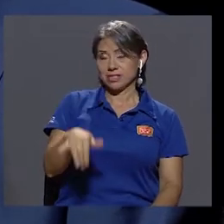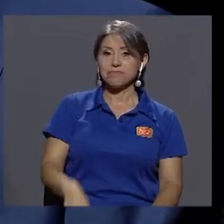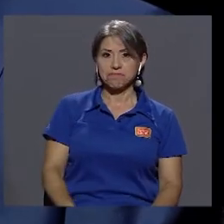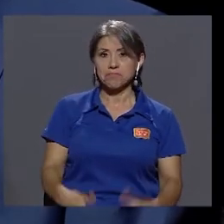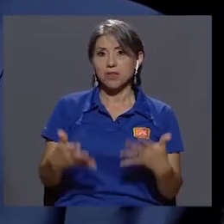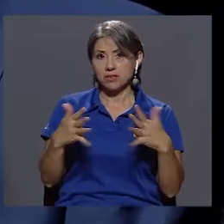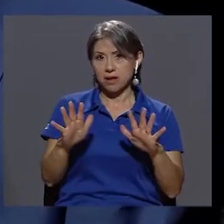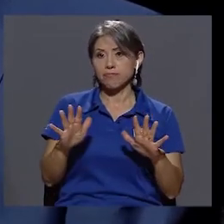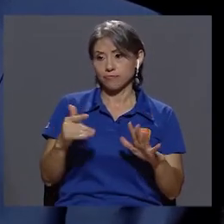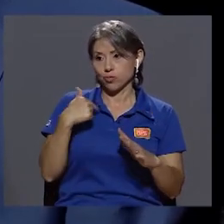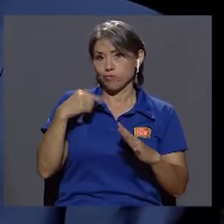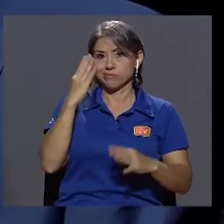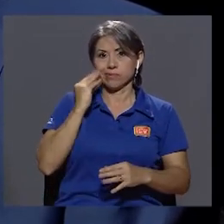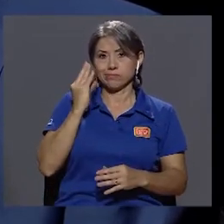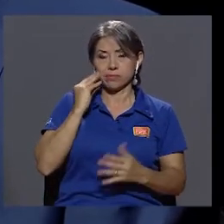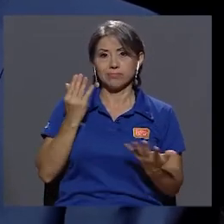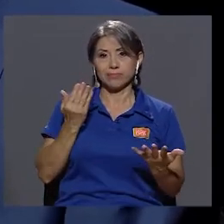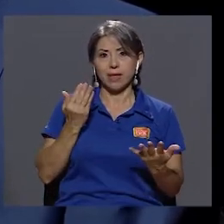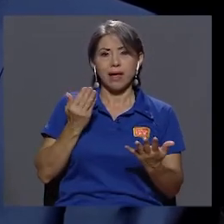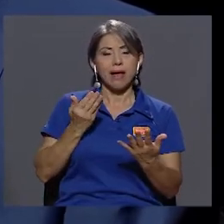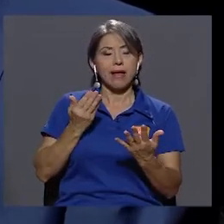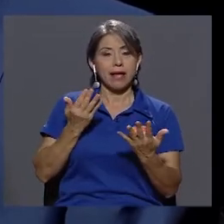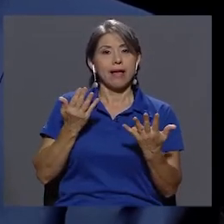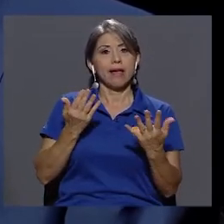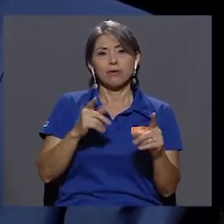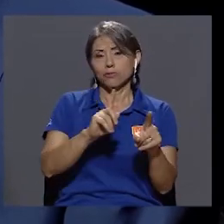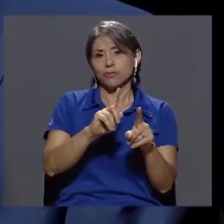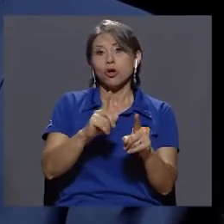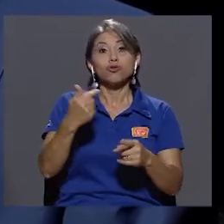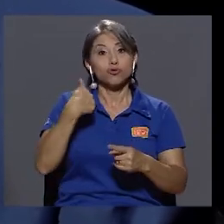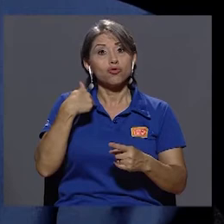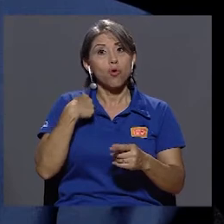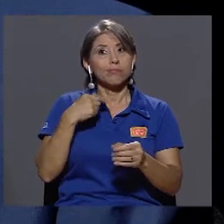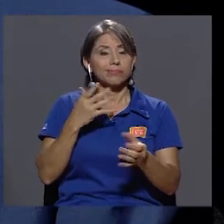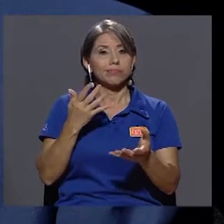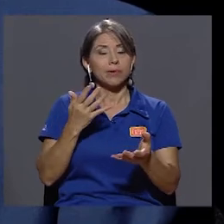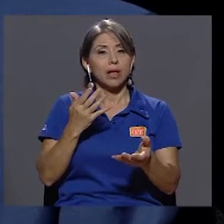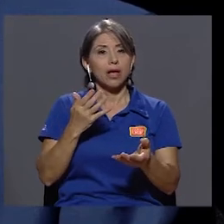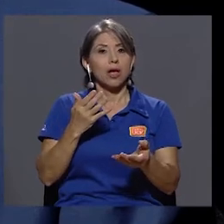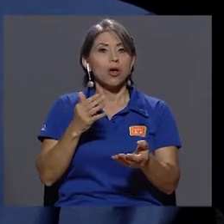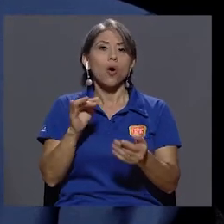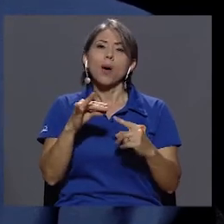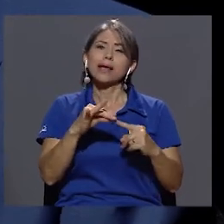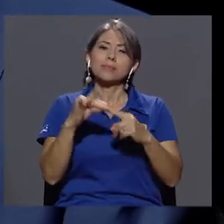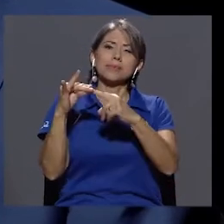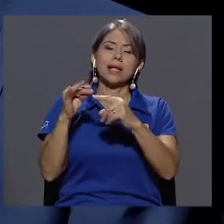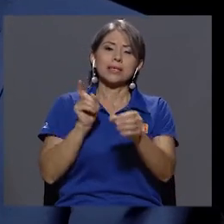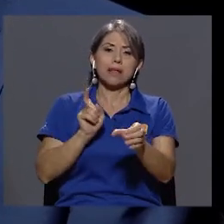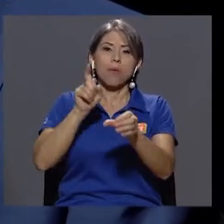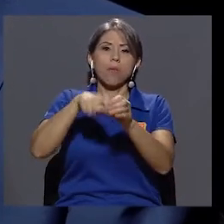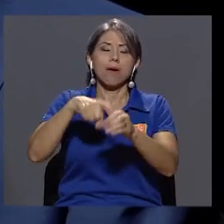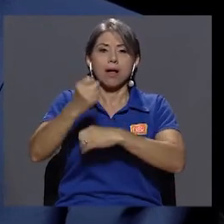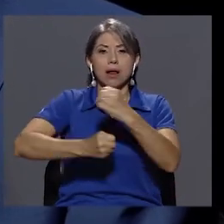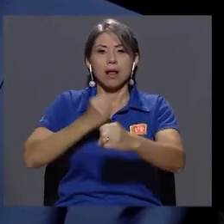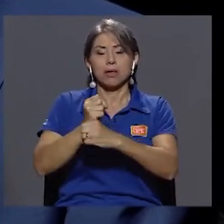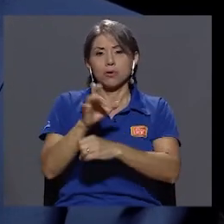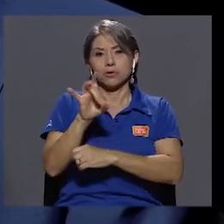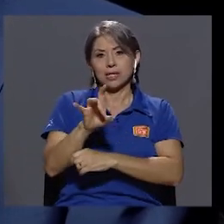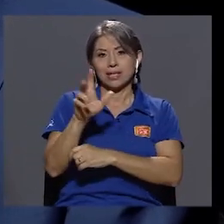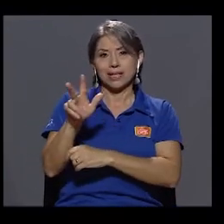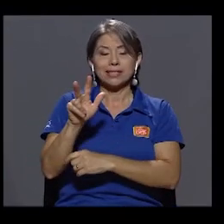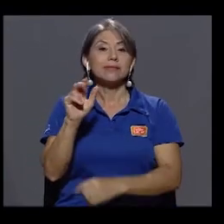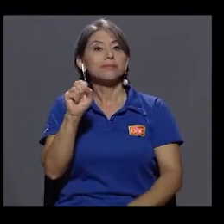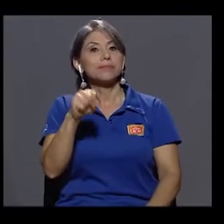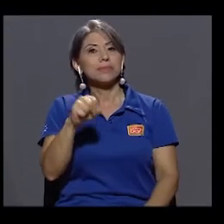vivido porque a través de los yo me incorporé como como especialista en el año 83 y